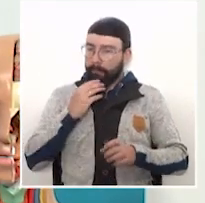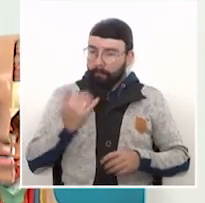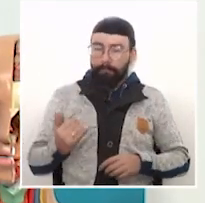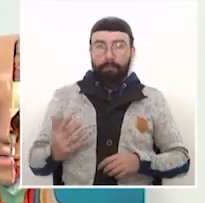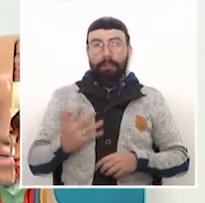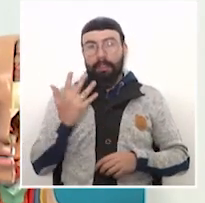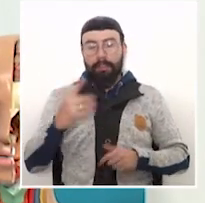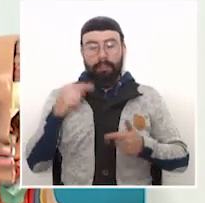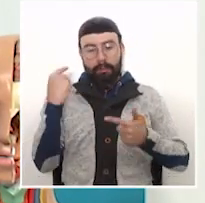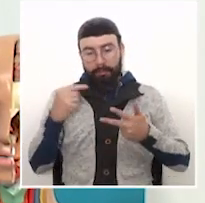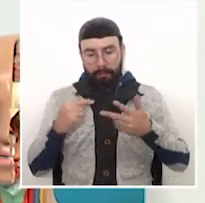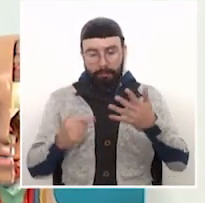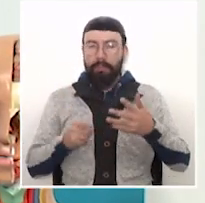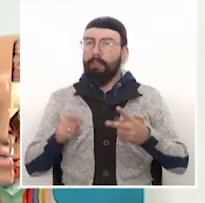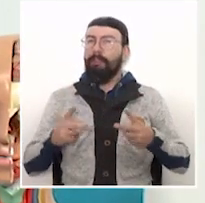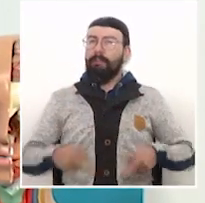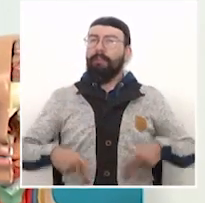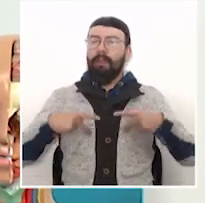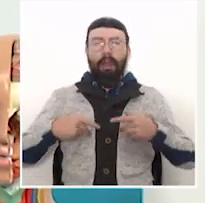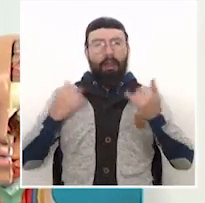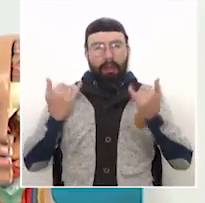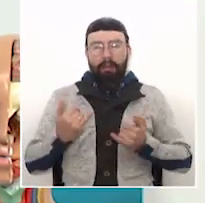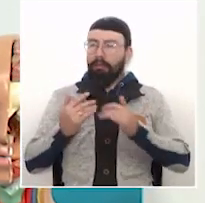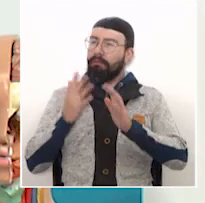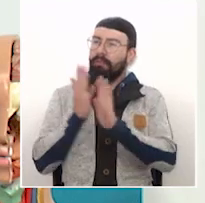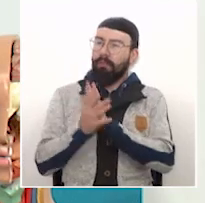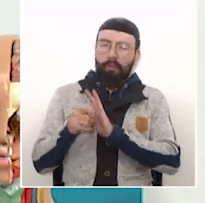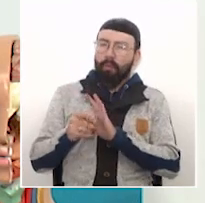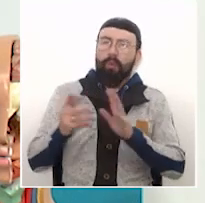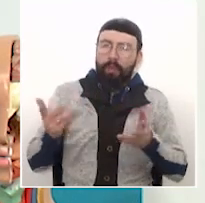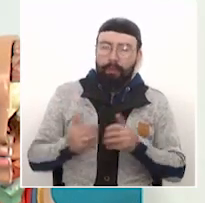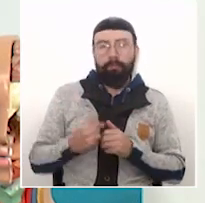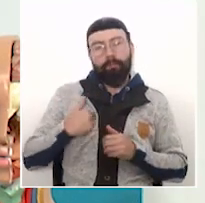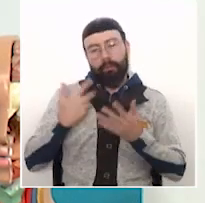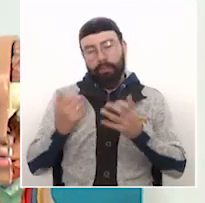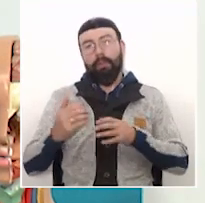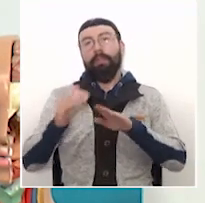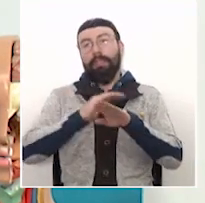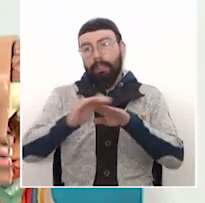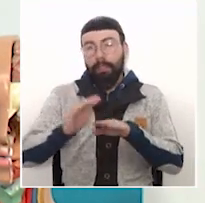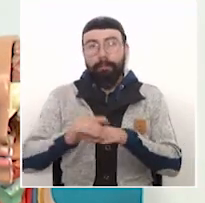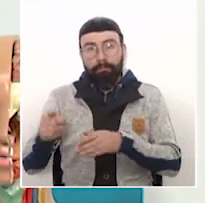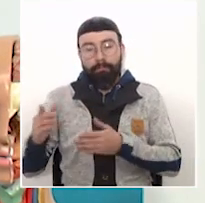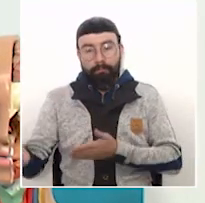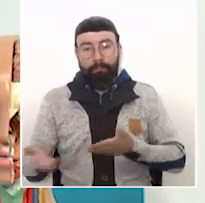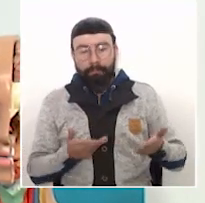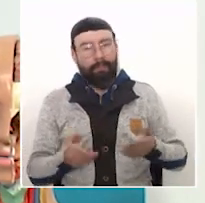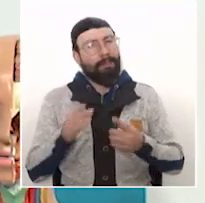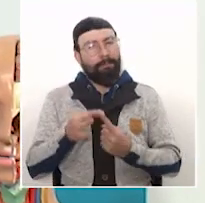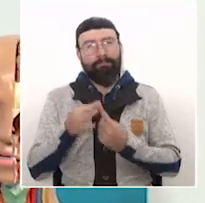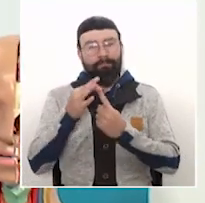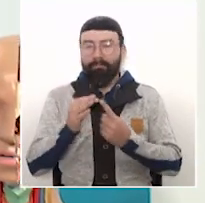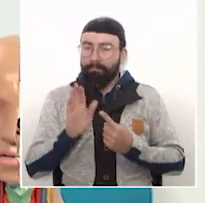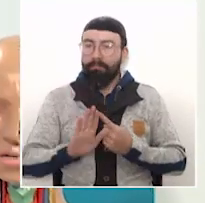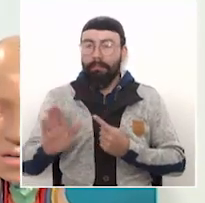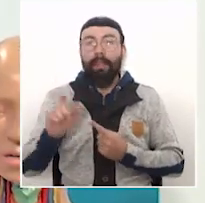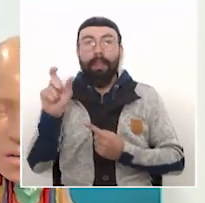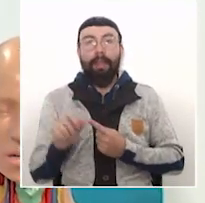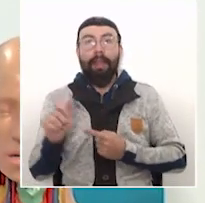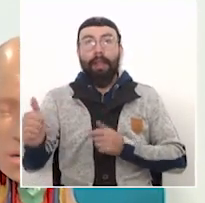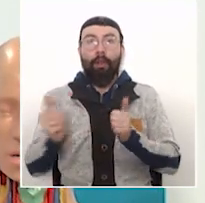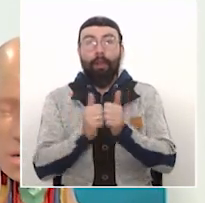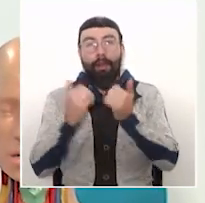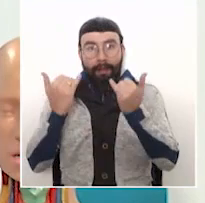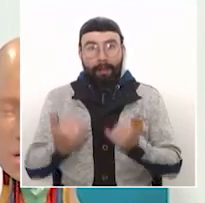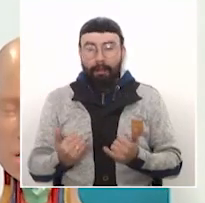vida de los cuales vamos a hablar hoy. Y para eso quiero darle la bienvenida a un invitado fantástico que nos acompaña el día de hoy,